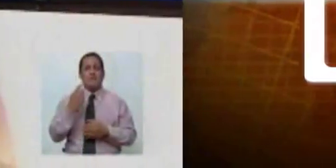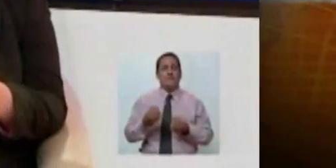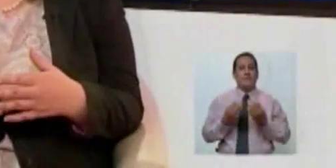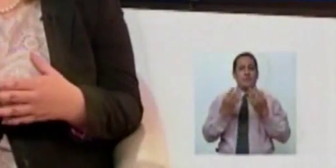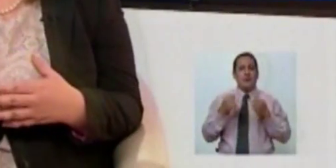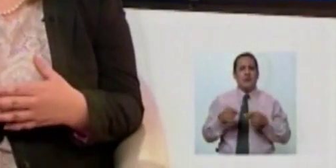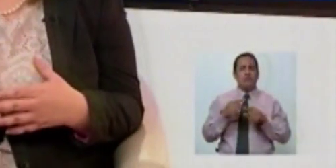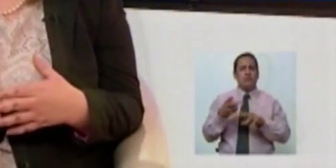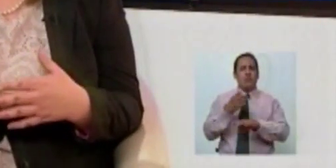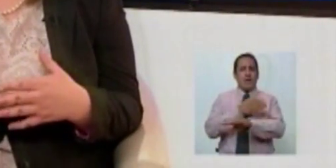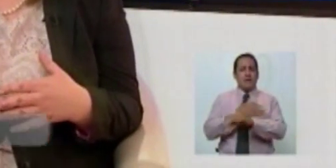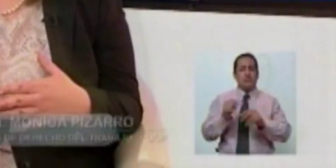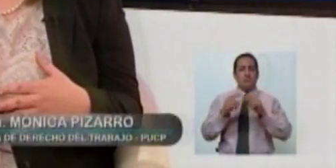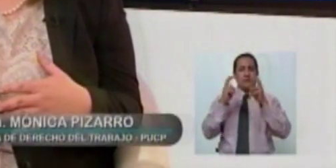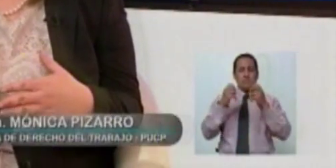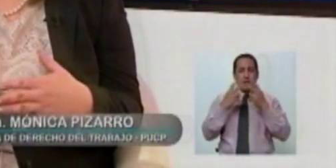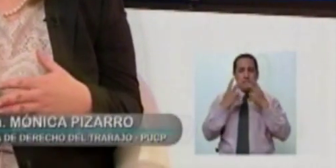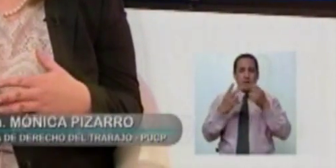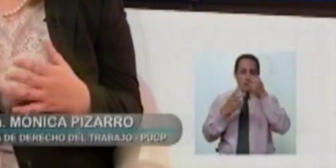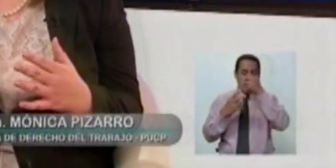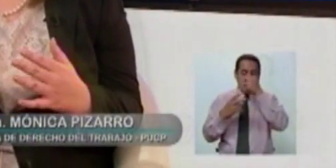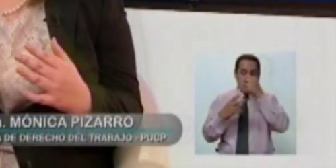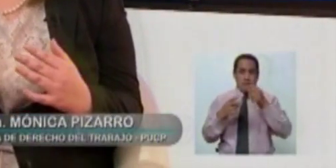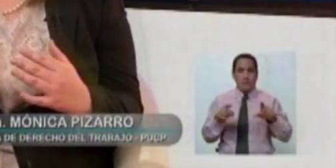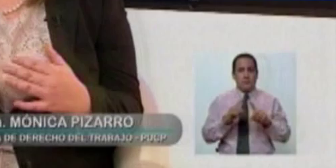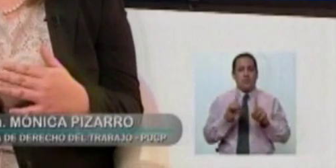Sí, bueno, este fue un caso en realidad que